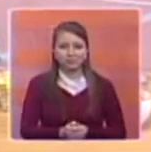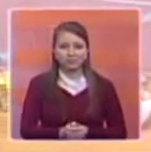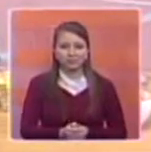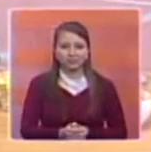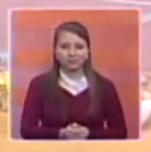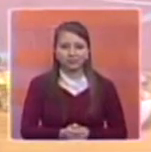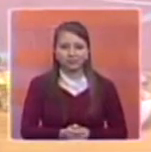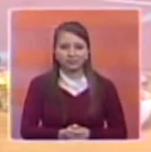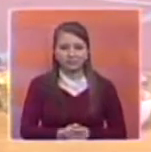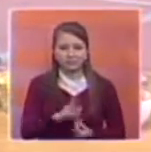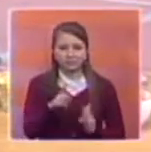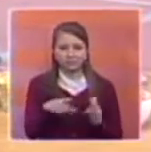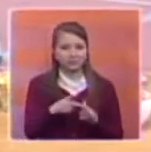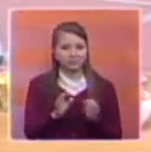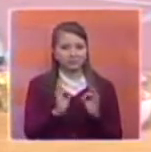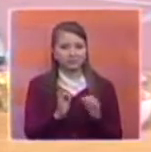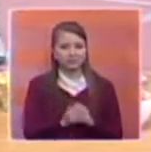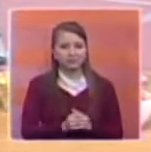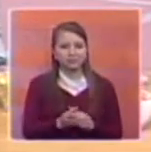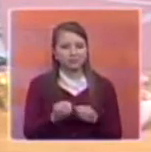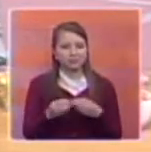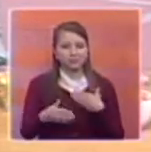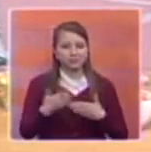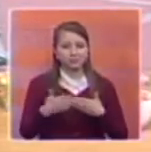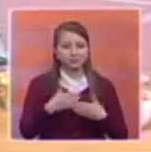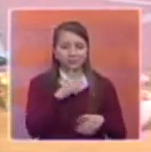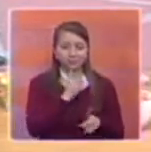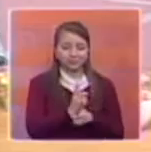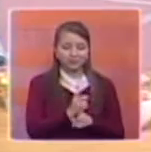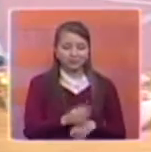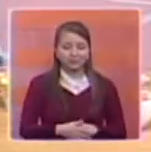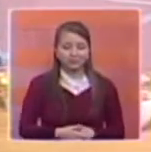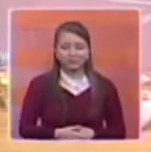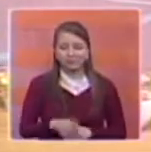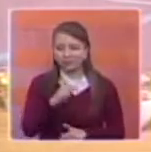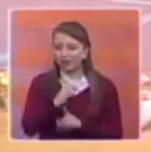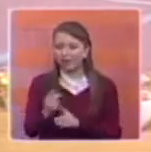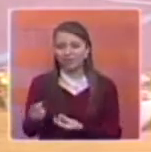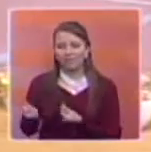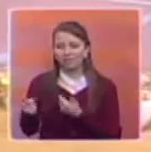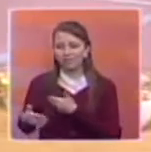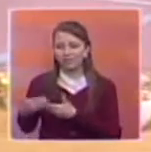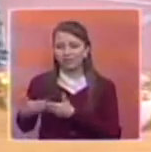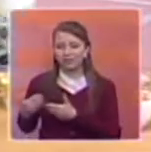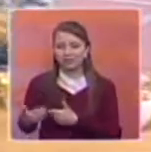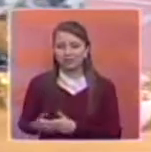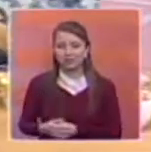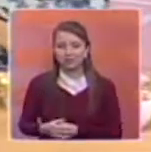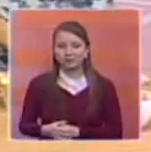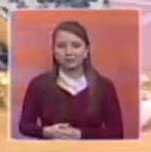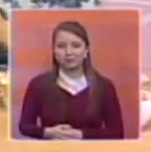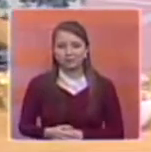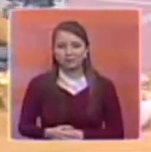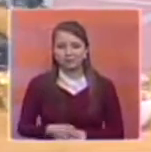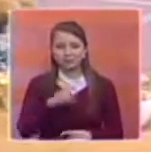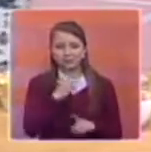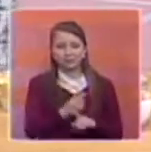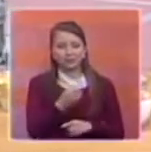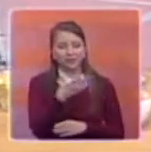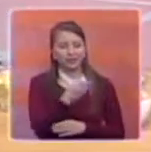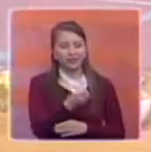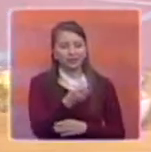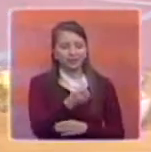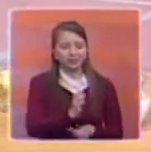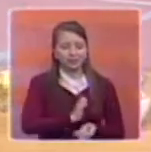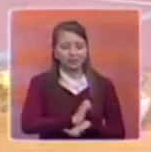bueno. Perfecto. Sí. Y facilito, ¿no? Sí, fácil y rápido. Y el queso de leche también, uno licúa